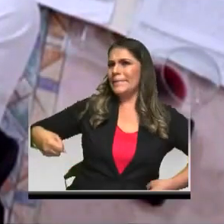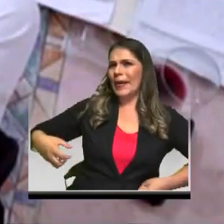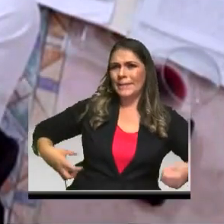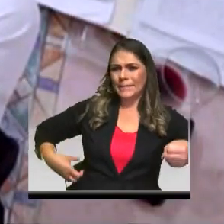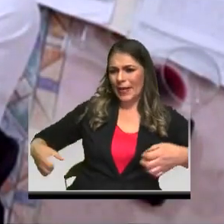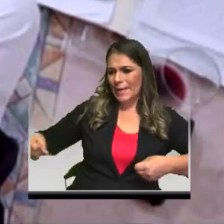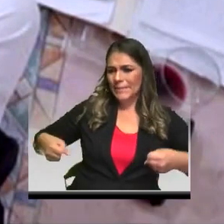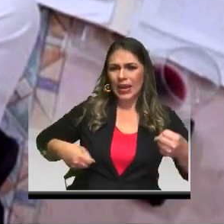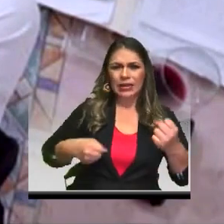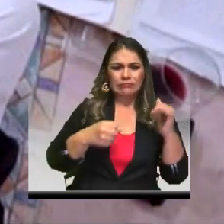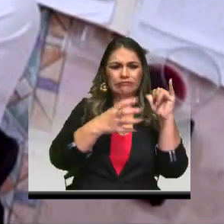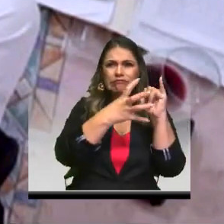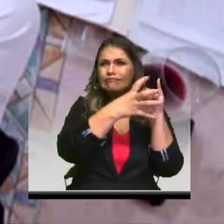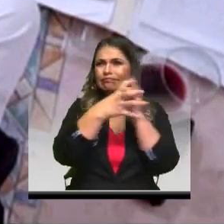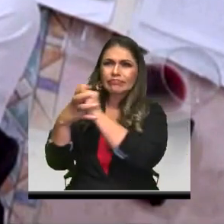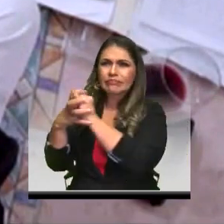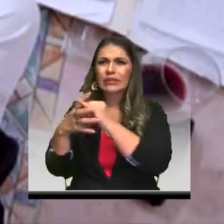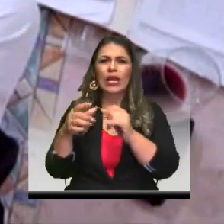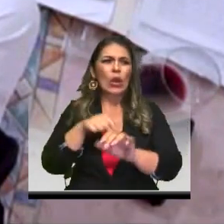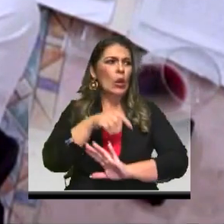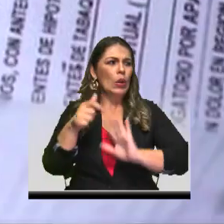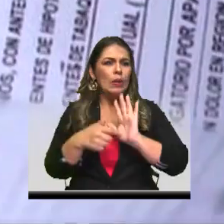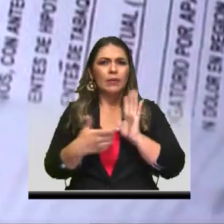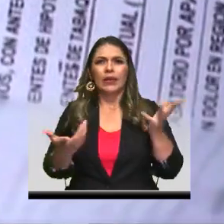la matriz, inclusive